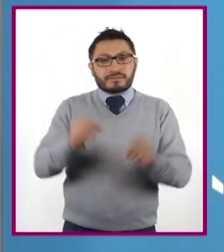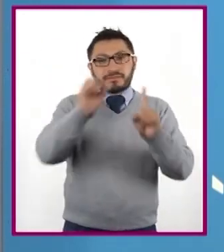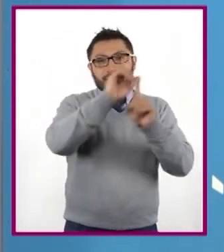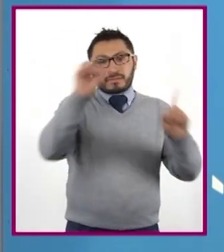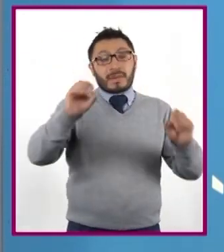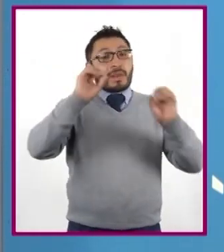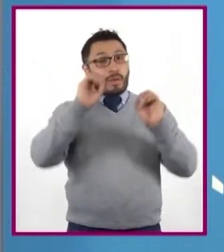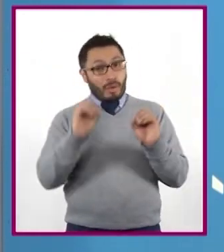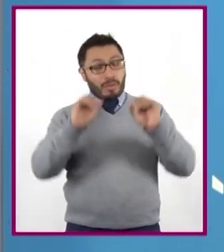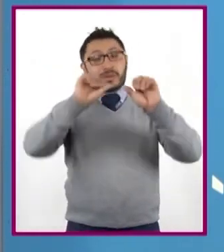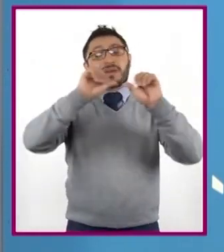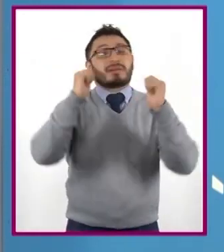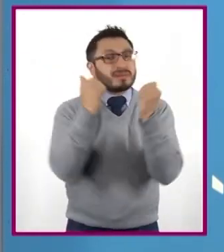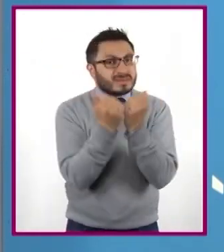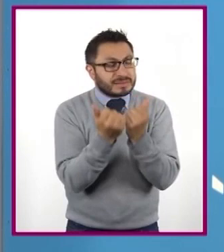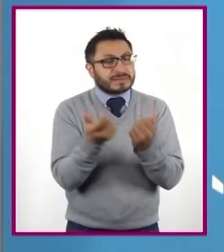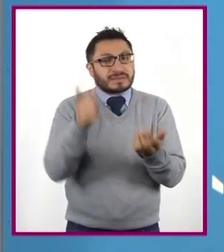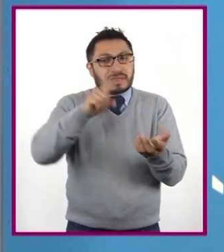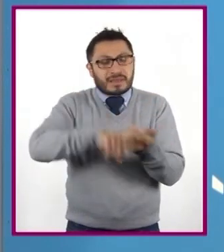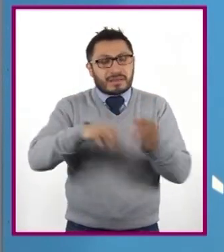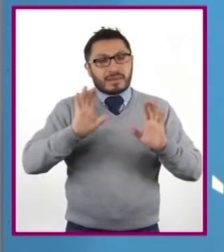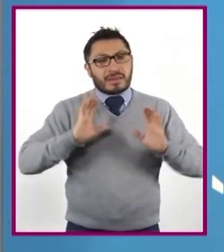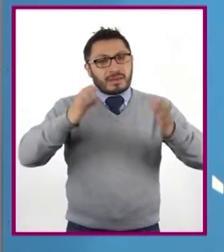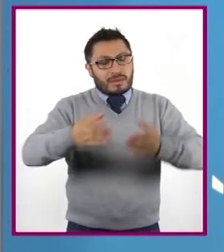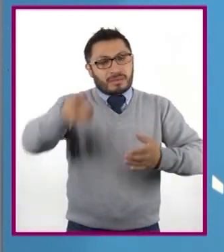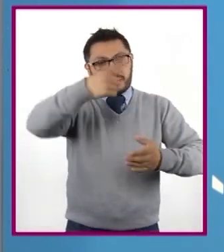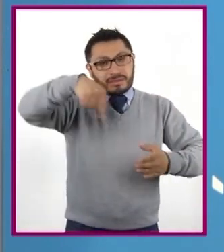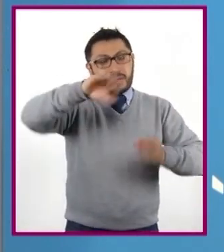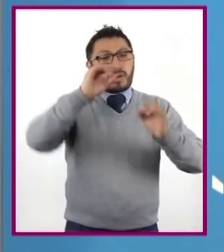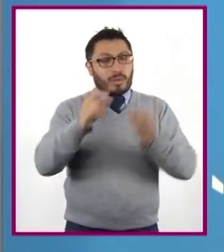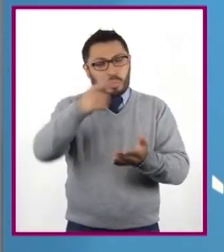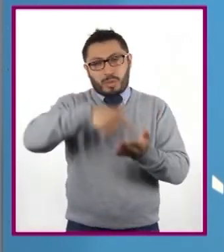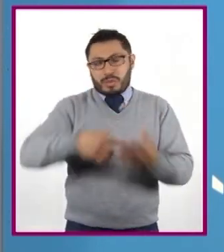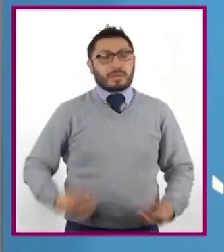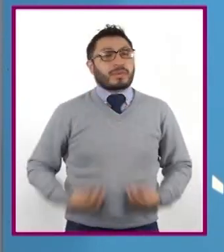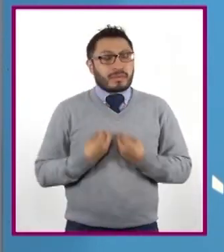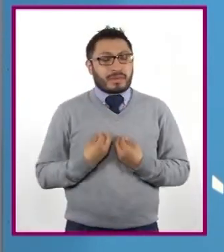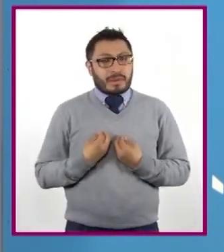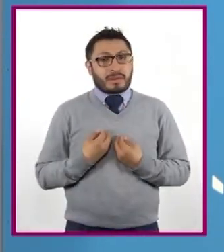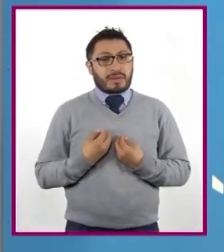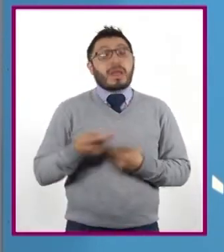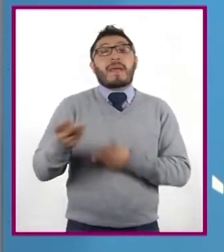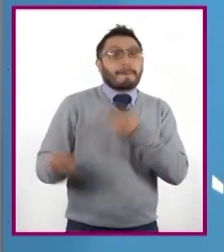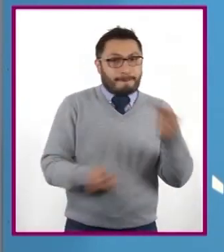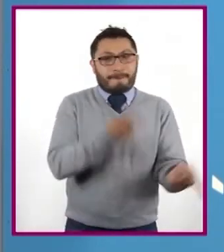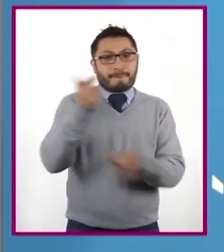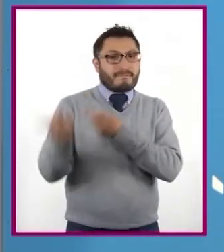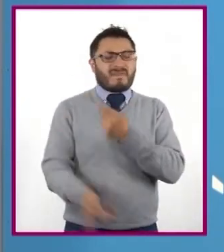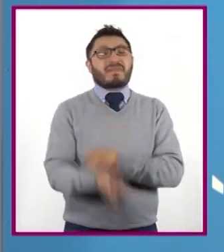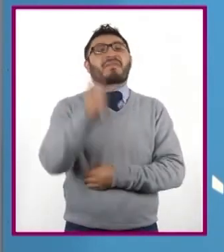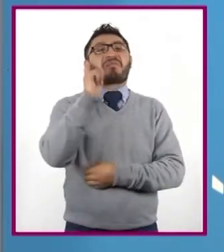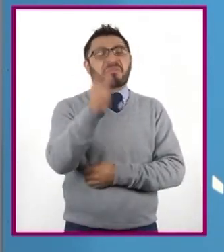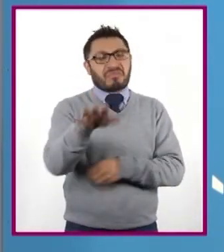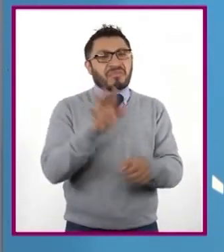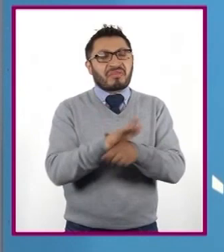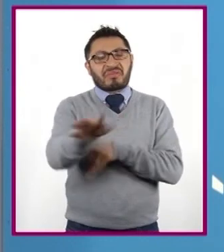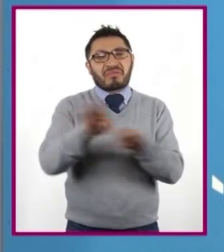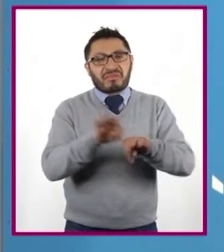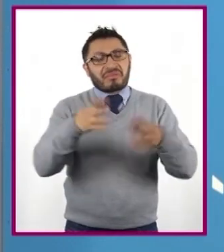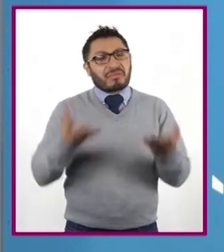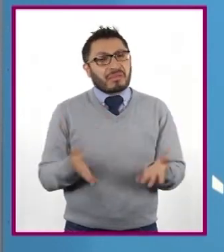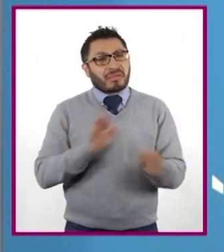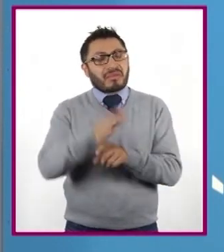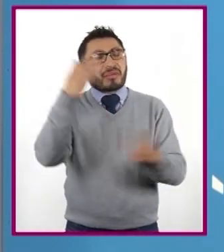o asociaciones que hay en su localidad o región. Pregunten a qué se dedican,